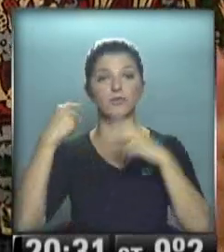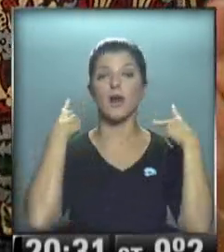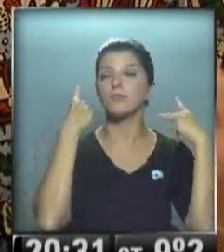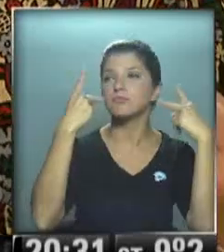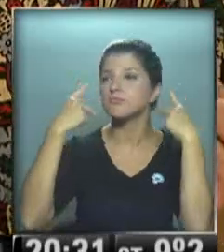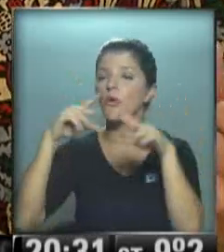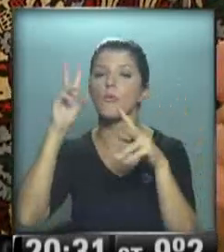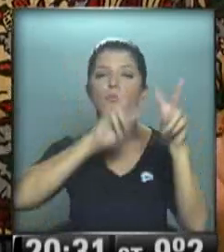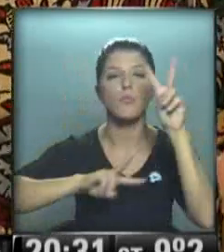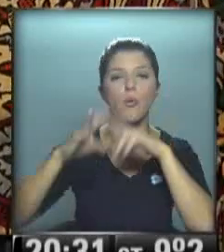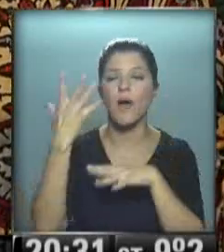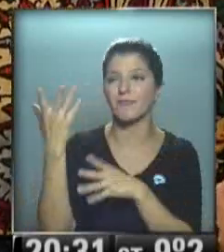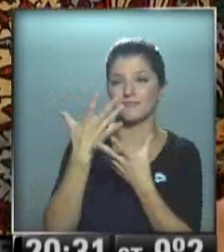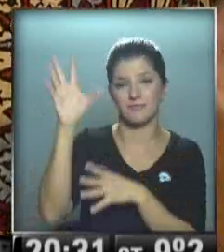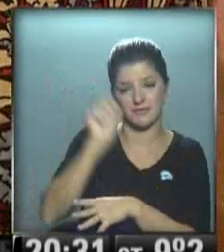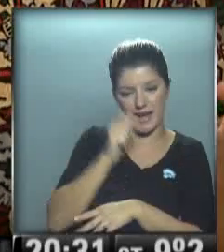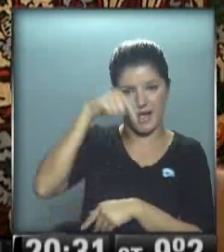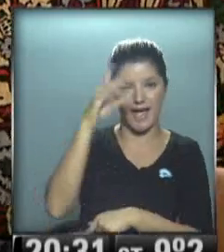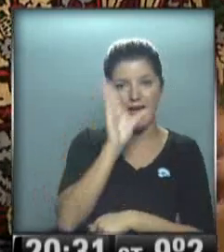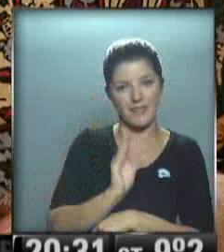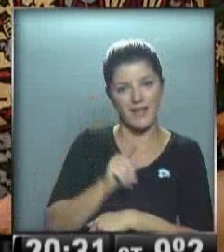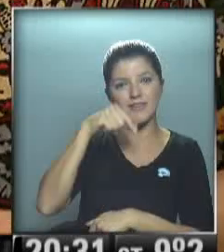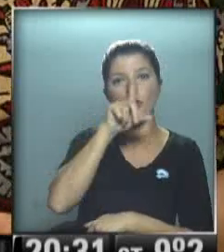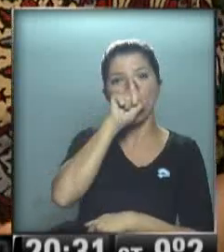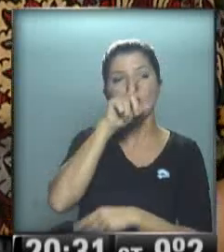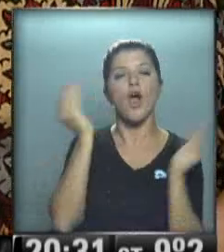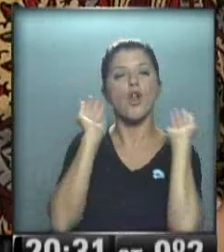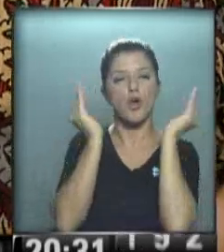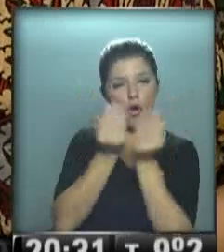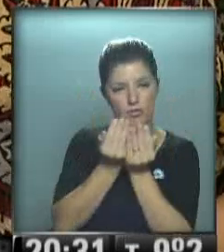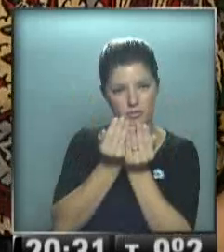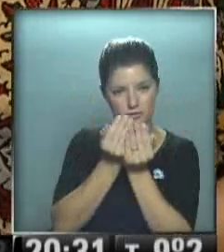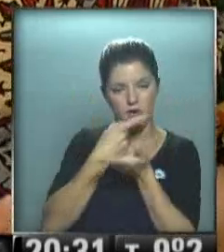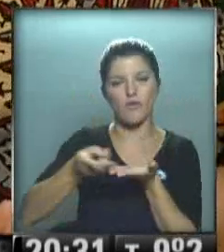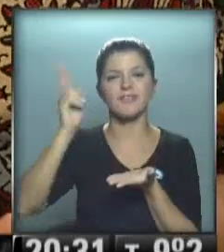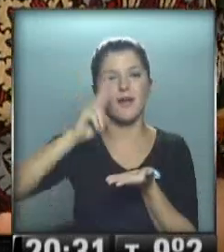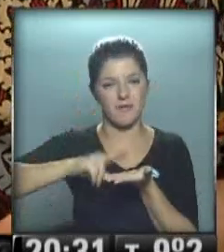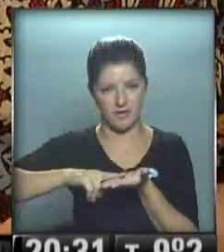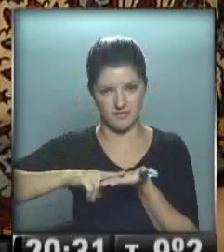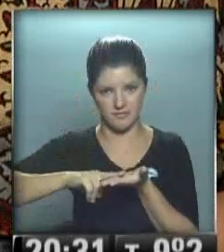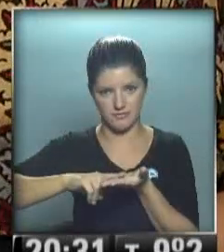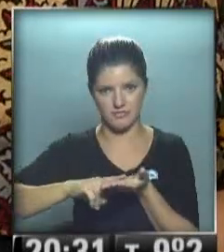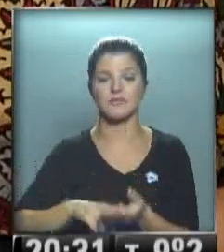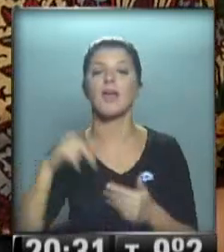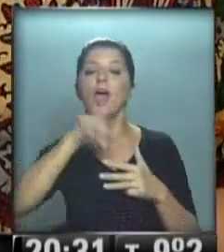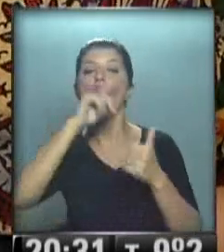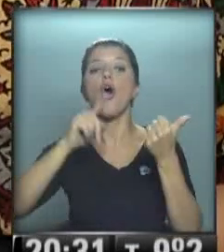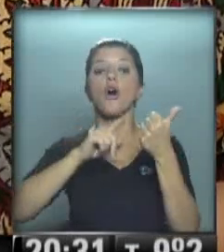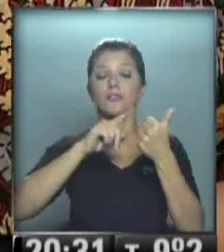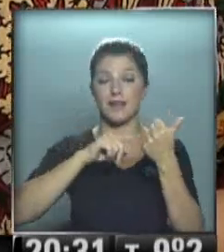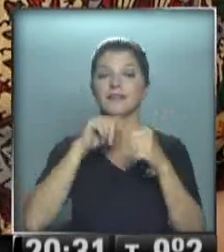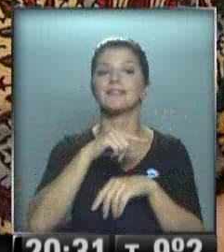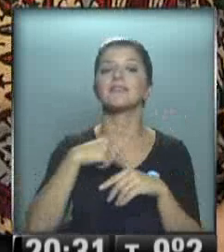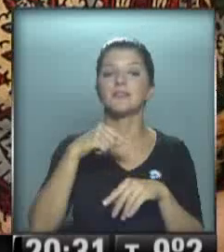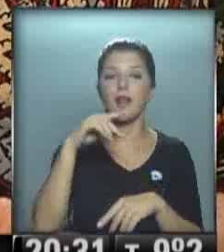buscan traer una vez más a la costa del Atlántico a esa ave Sagrada que es el cóndor andino el objeto de mi amor un trabajo